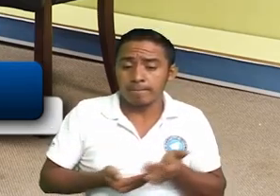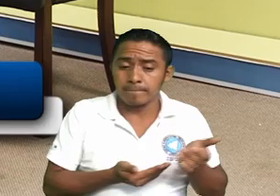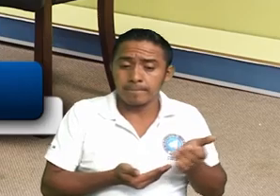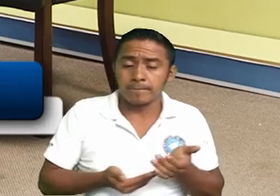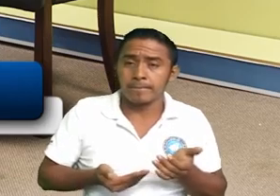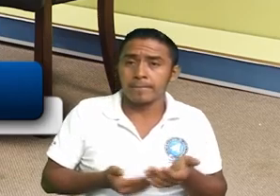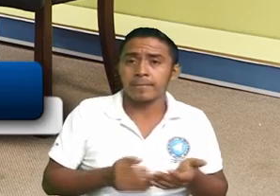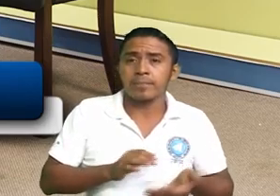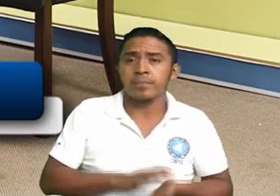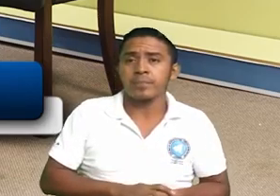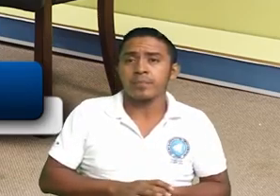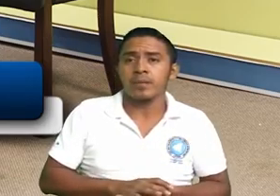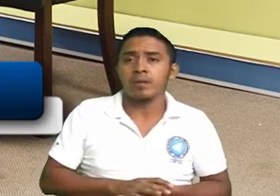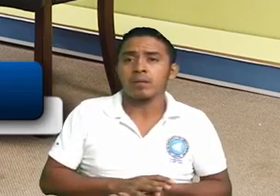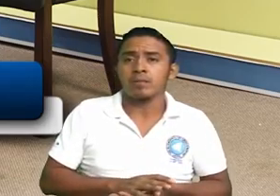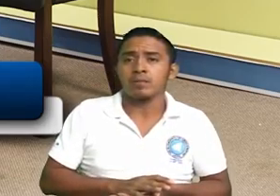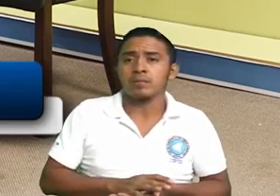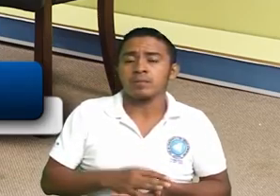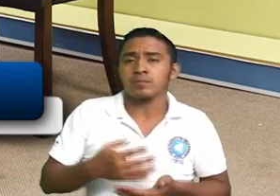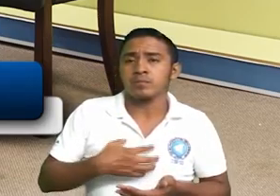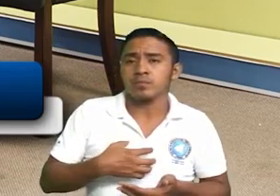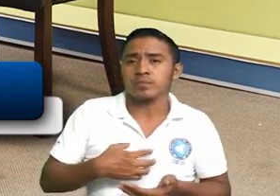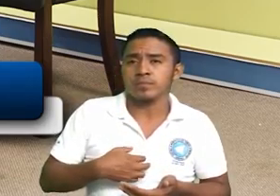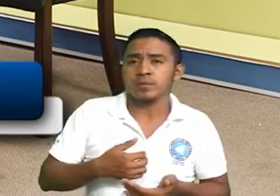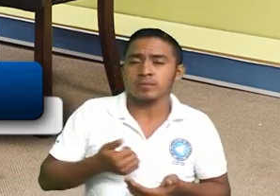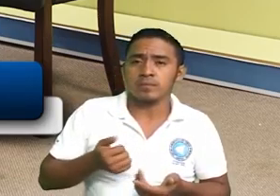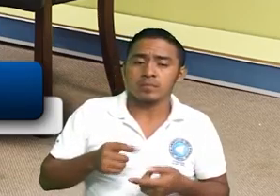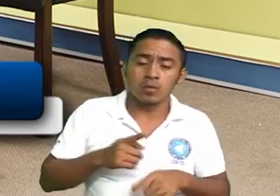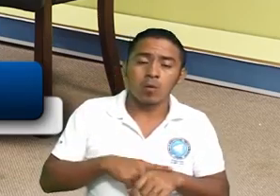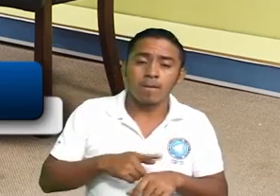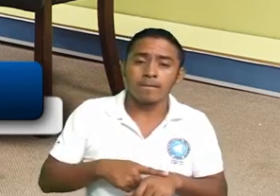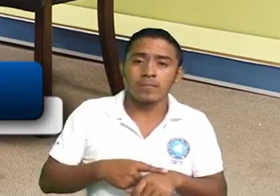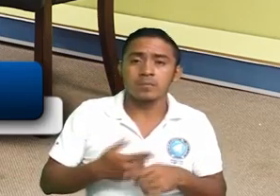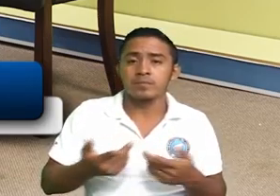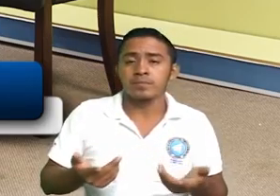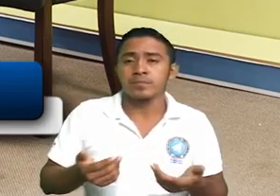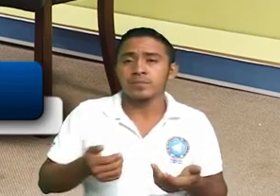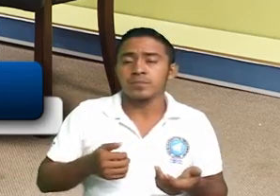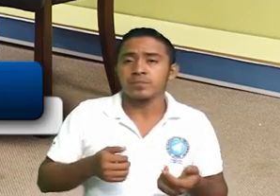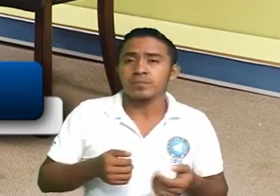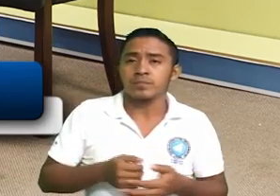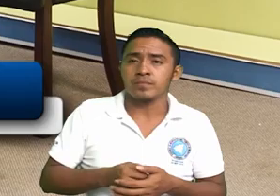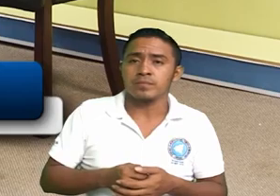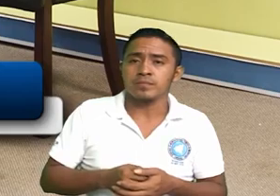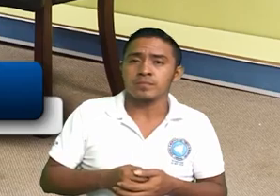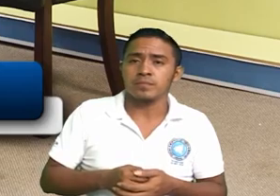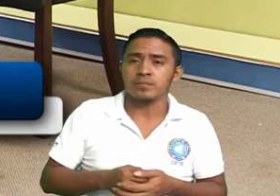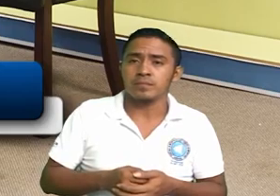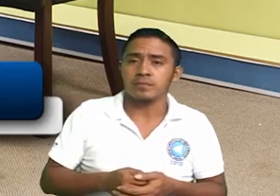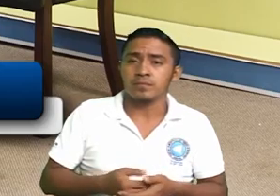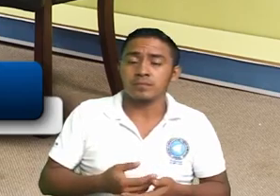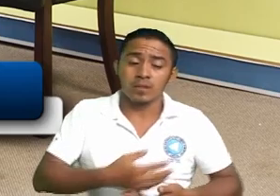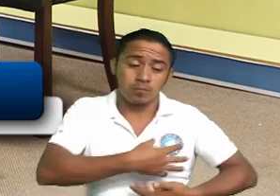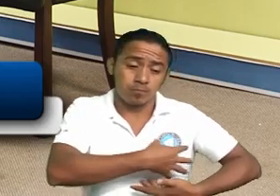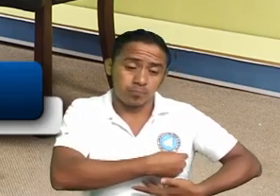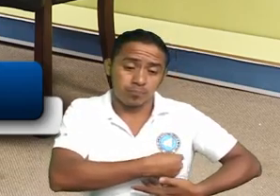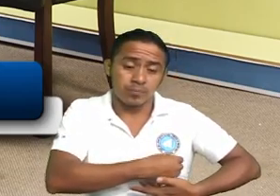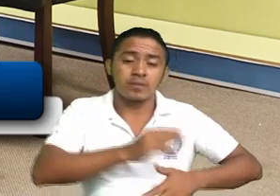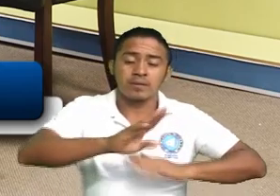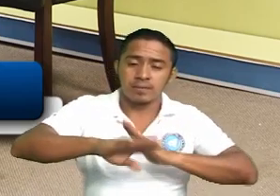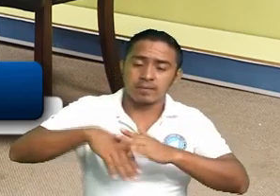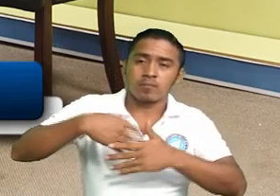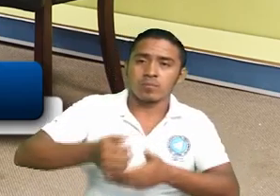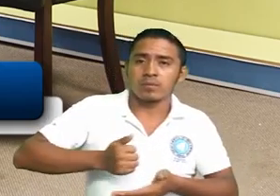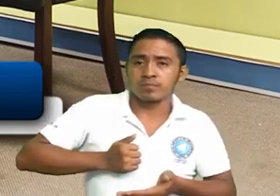¿cómo saber cuál es el tiempo en que un bebé tiene que evacuar, pues? Okay. Evacuar, para no decir que